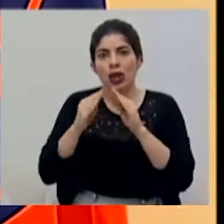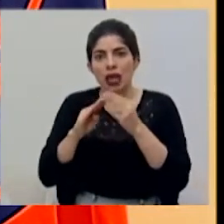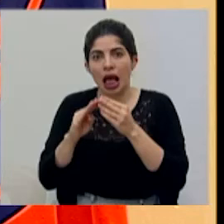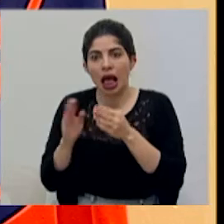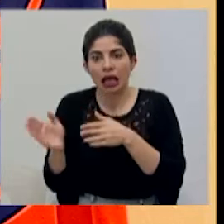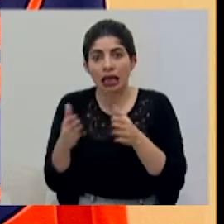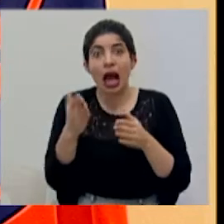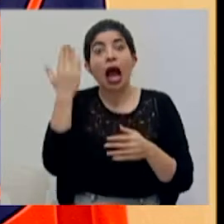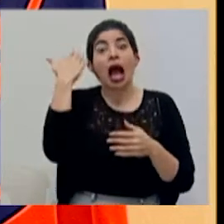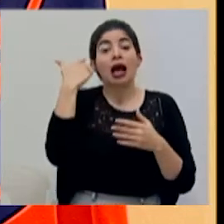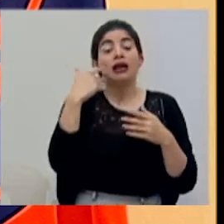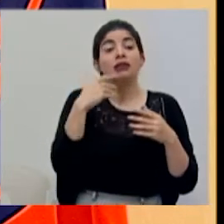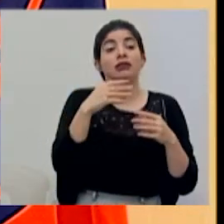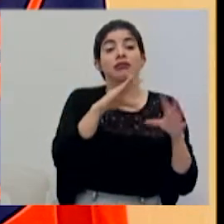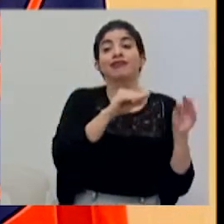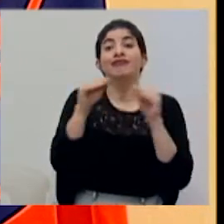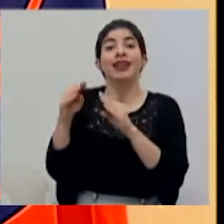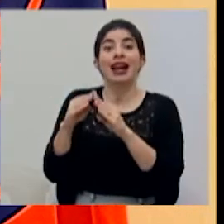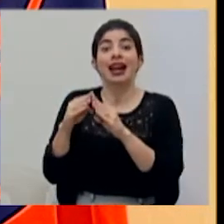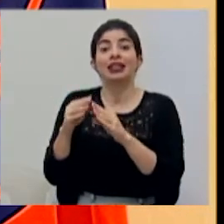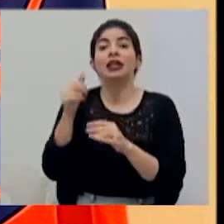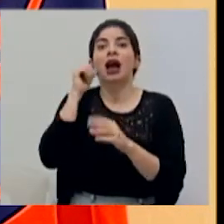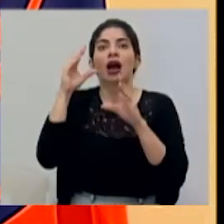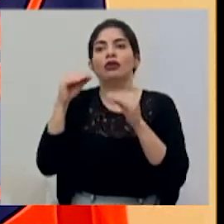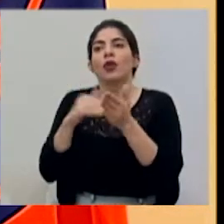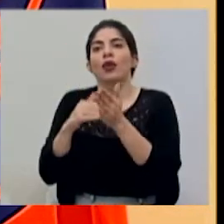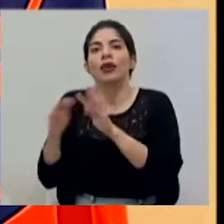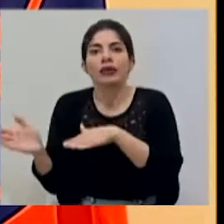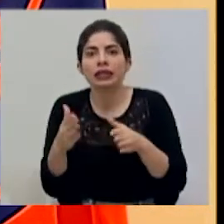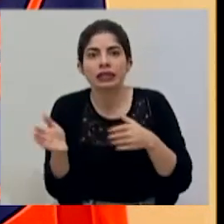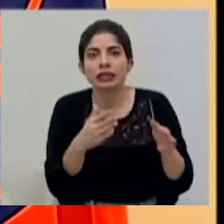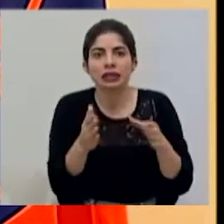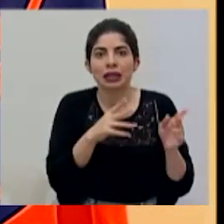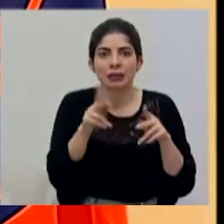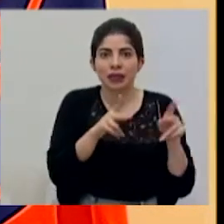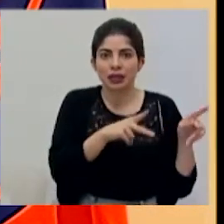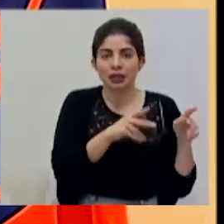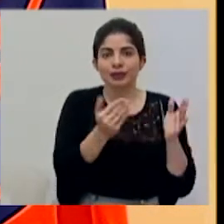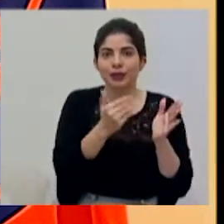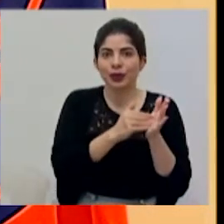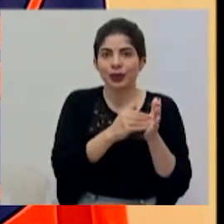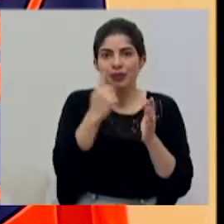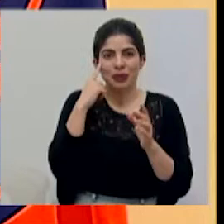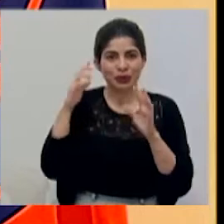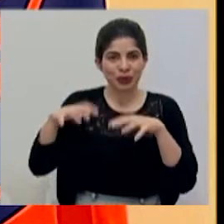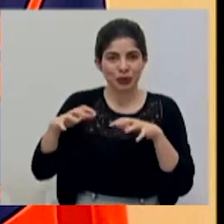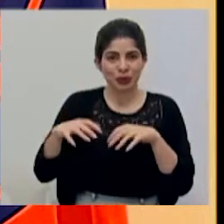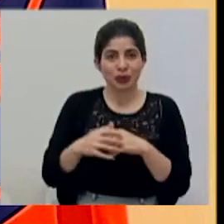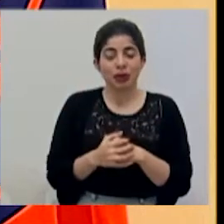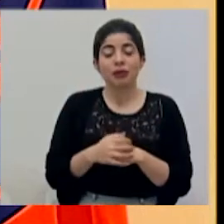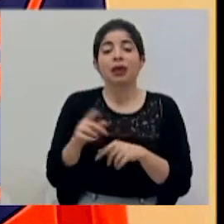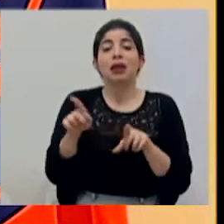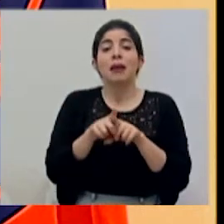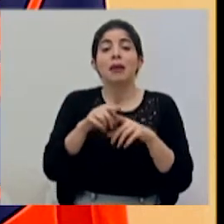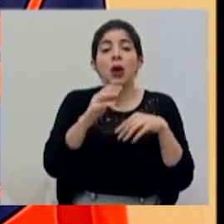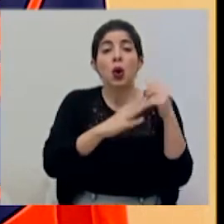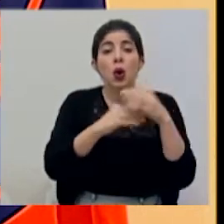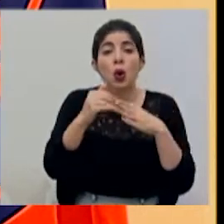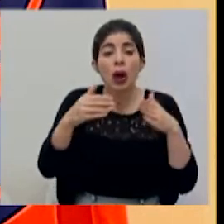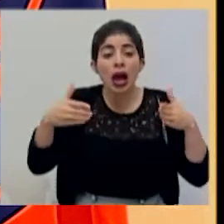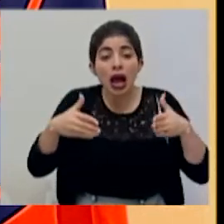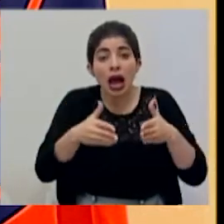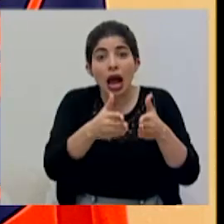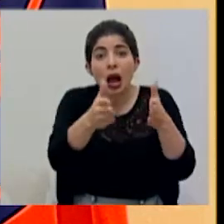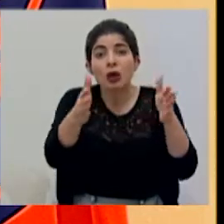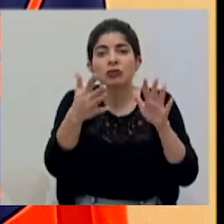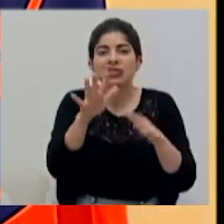habían regresado a sus casas. También en obras en cauce tenemos bastante impacto, estamos hablando preliminarmente